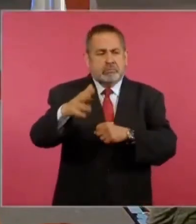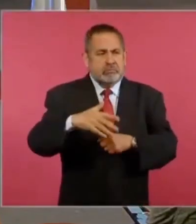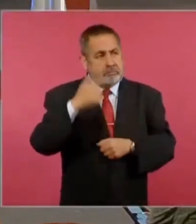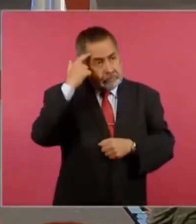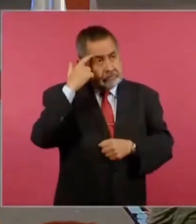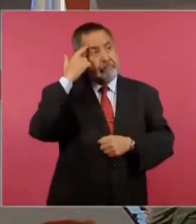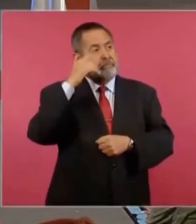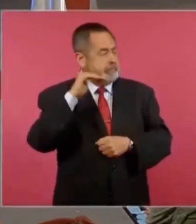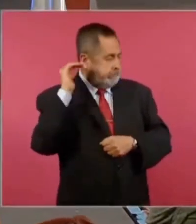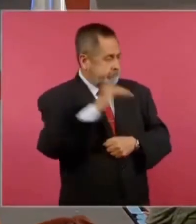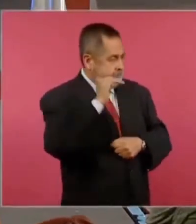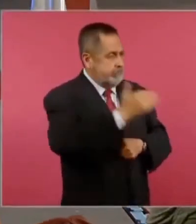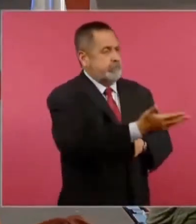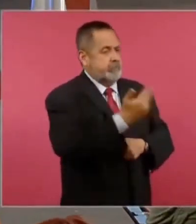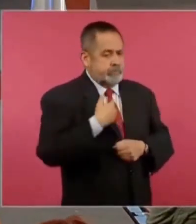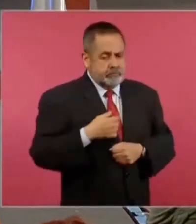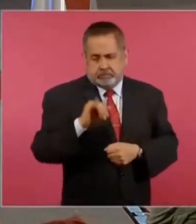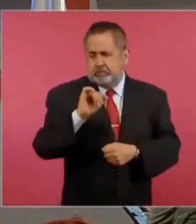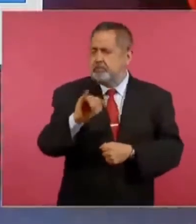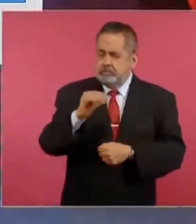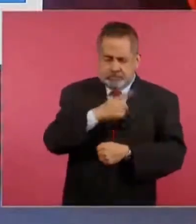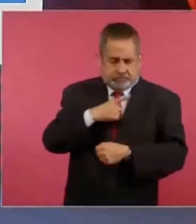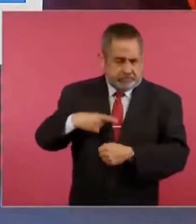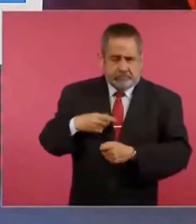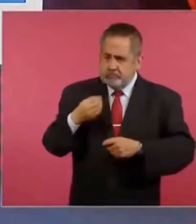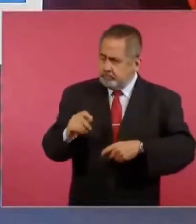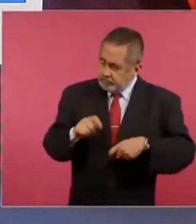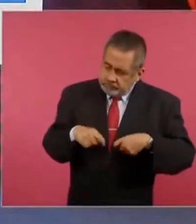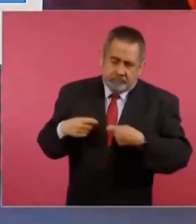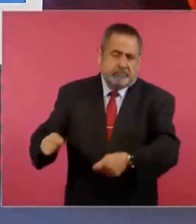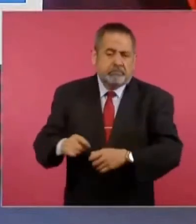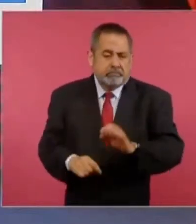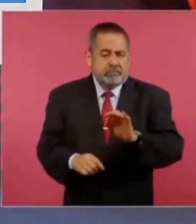Si un trabajador